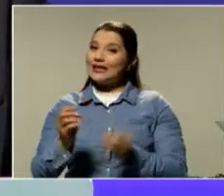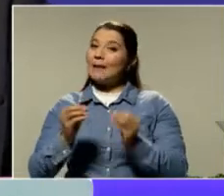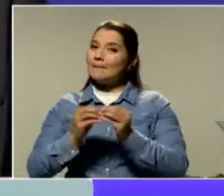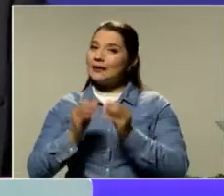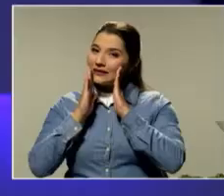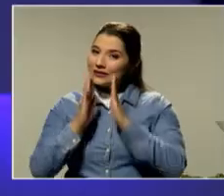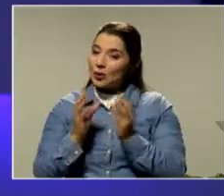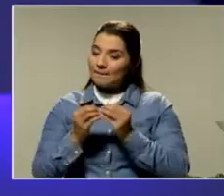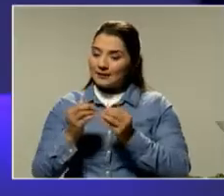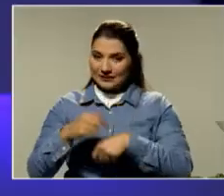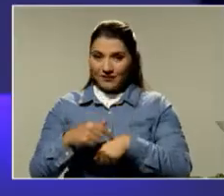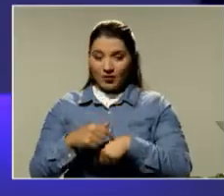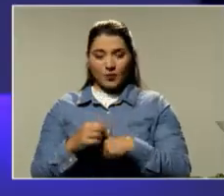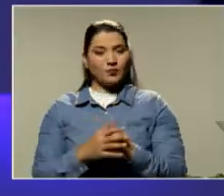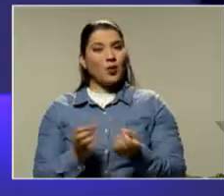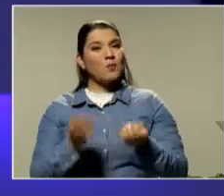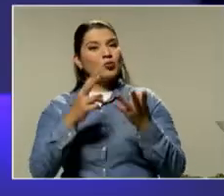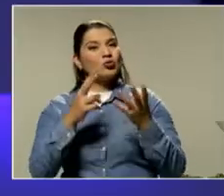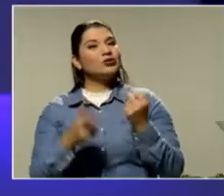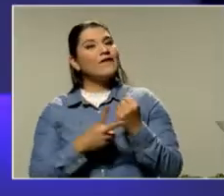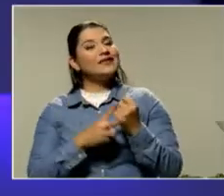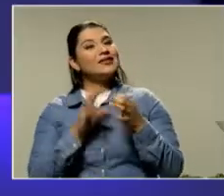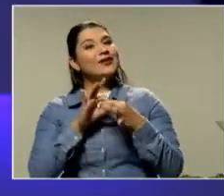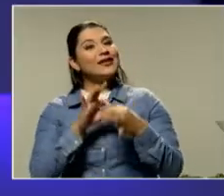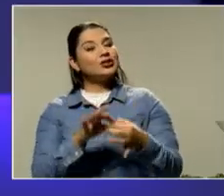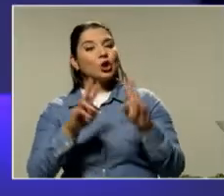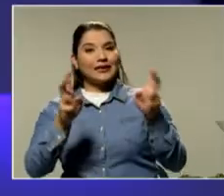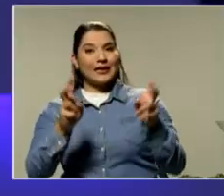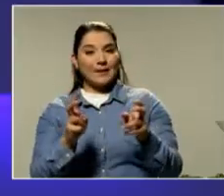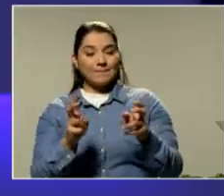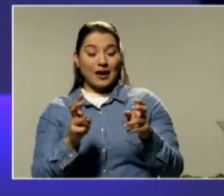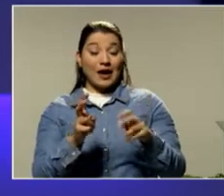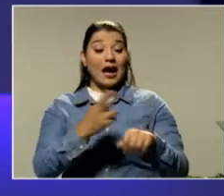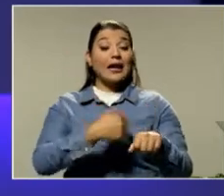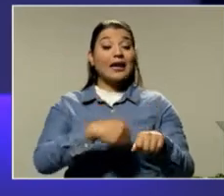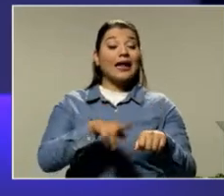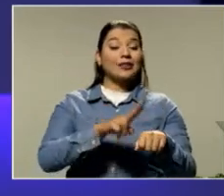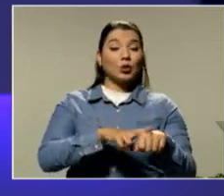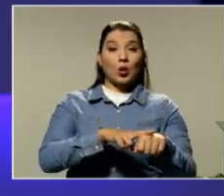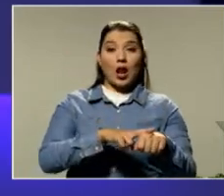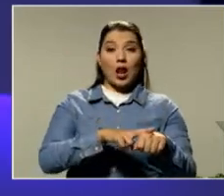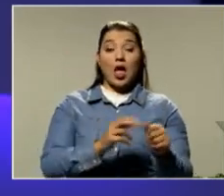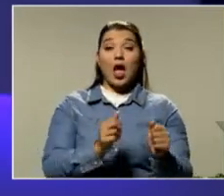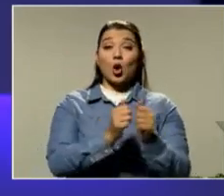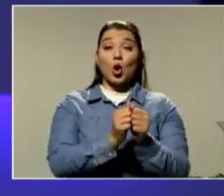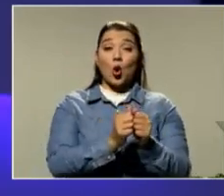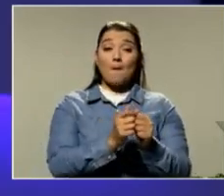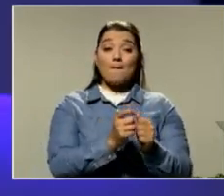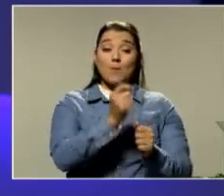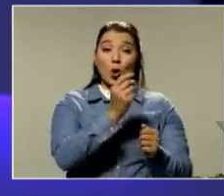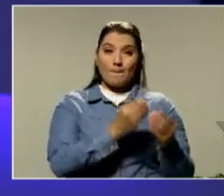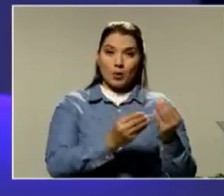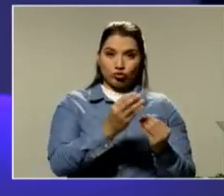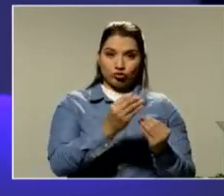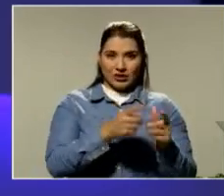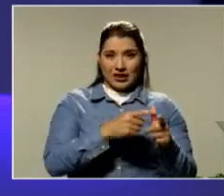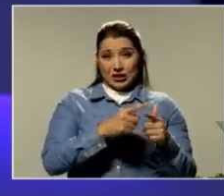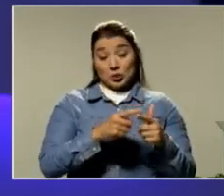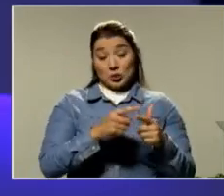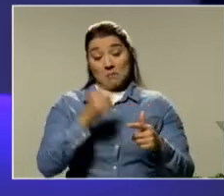más complejo. Muchas veces se asocia el tema de lo natural con una baja productividad y por eso el producto va a